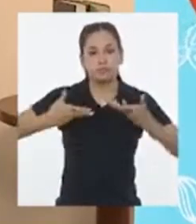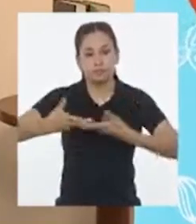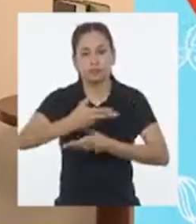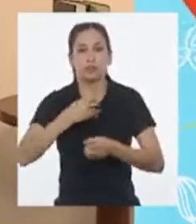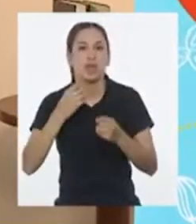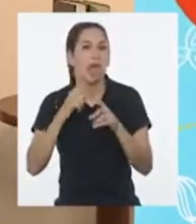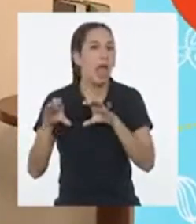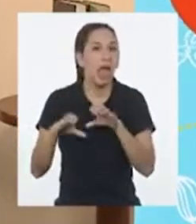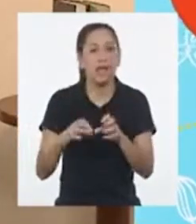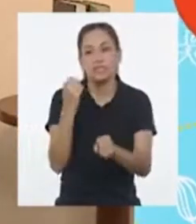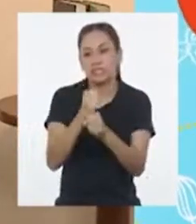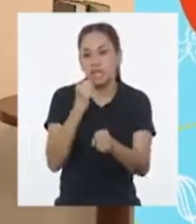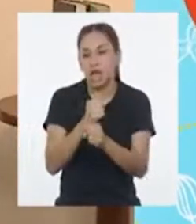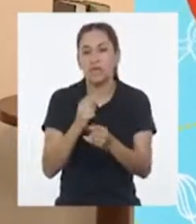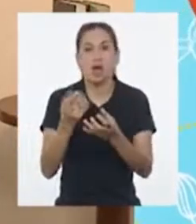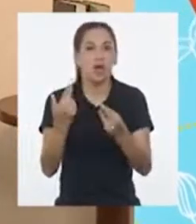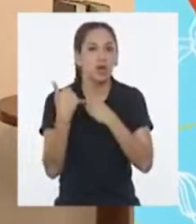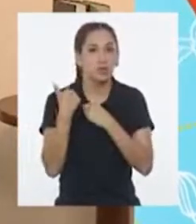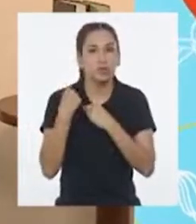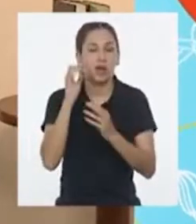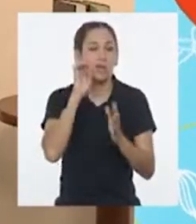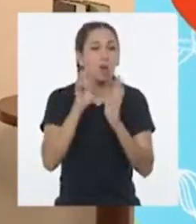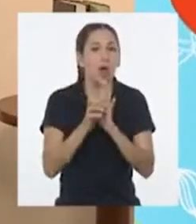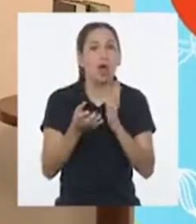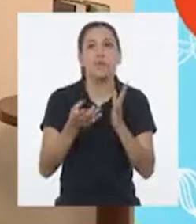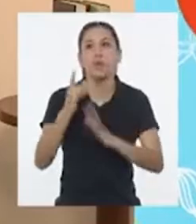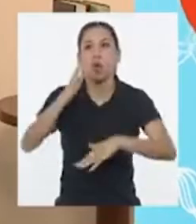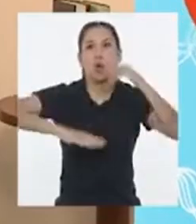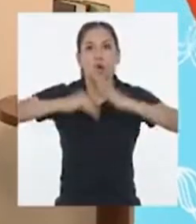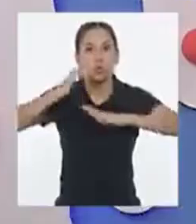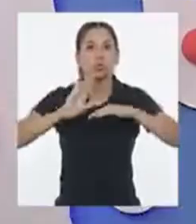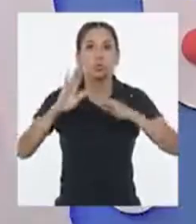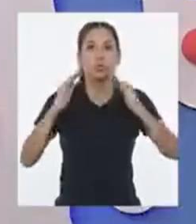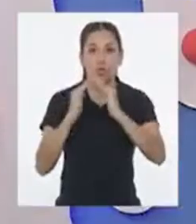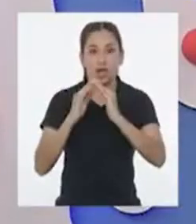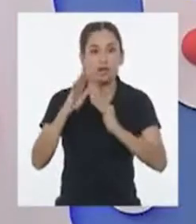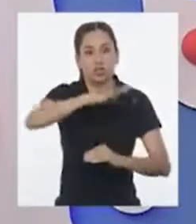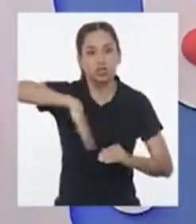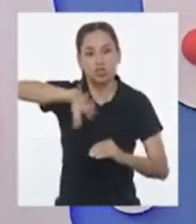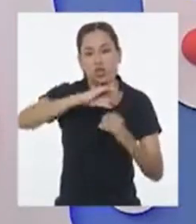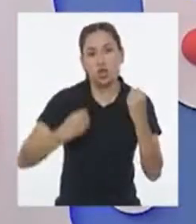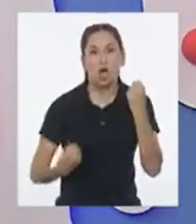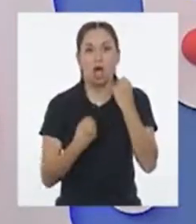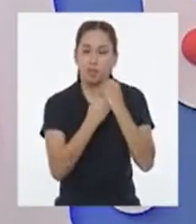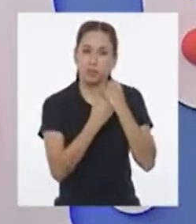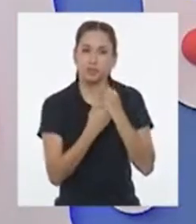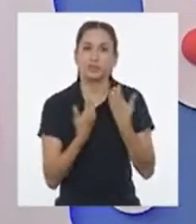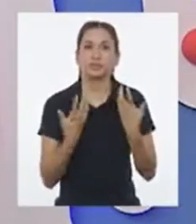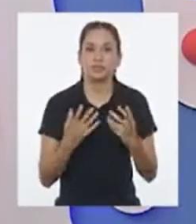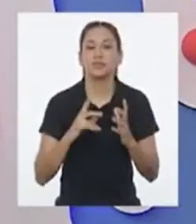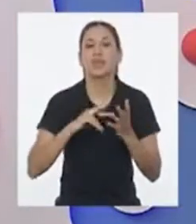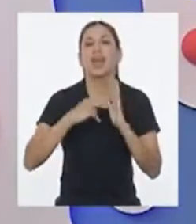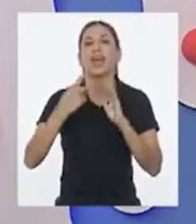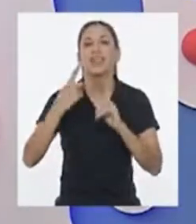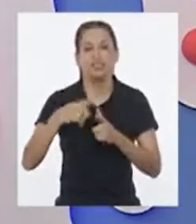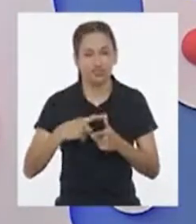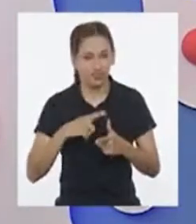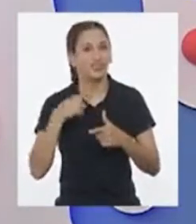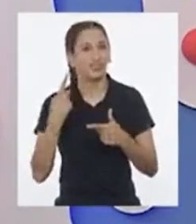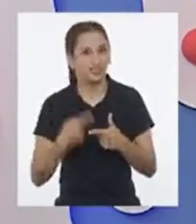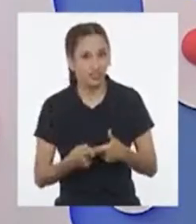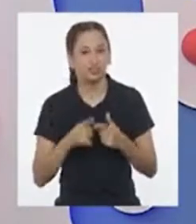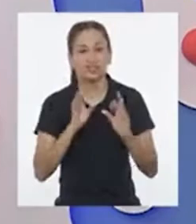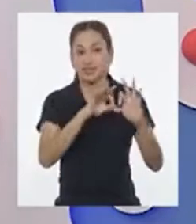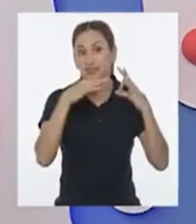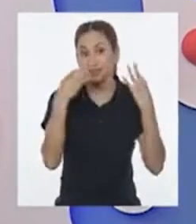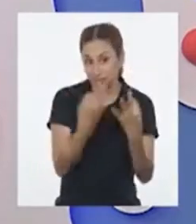trabajos. Por ejemplo, para la construcción de sus casas. Entonces, las familias que integraban los